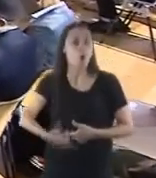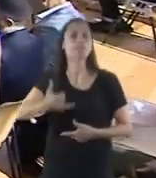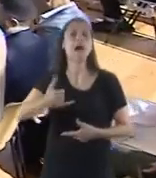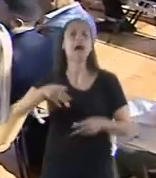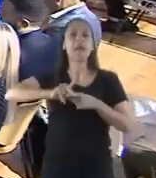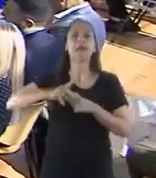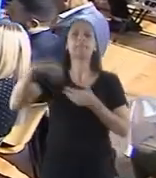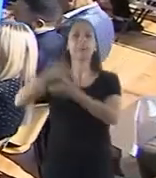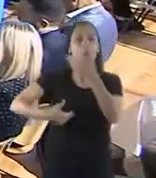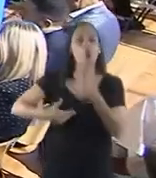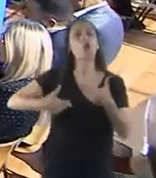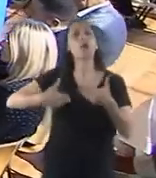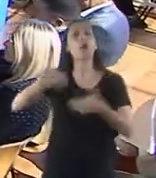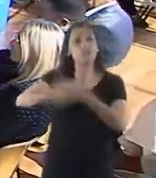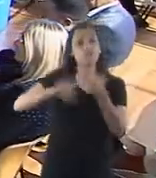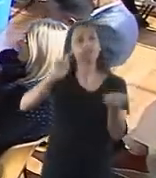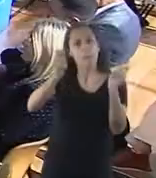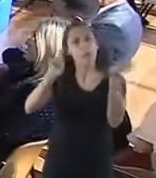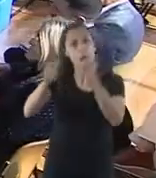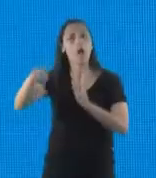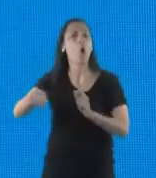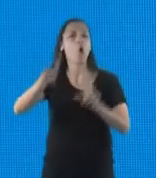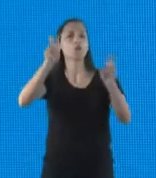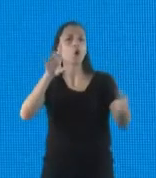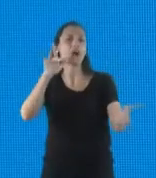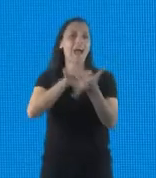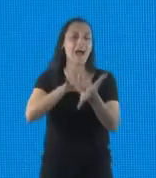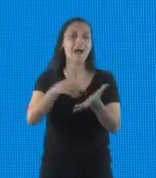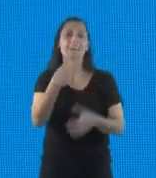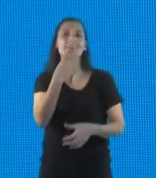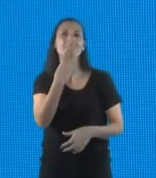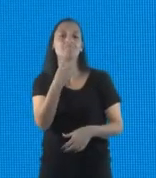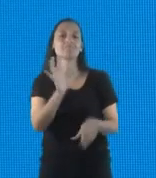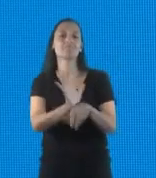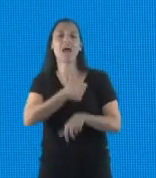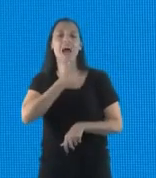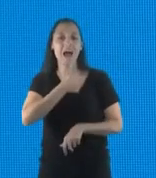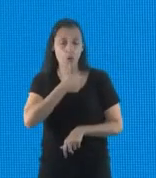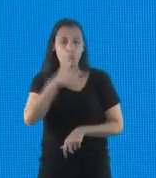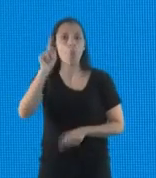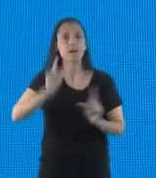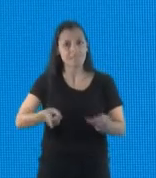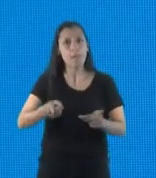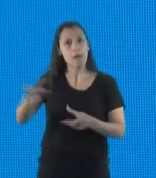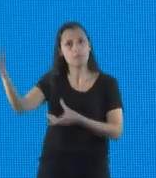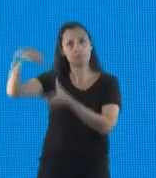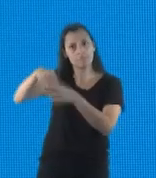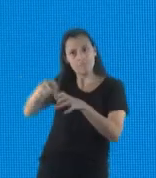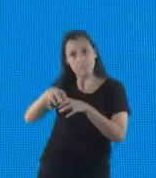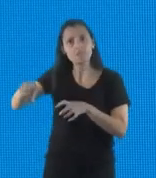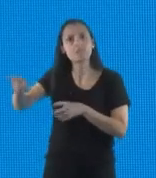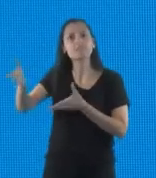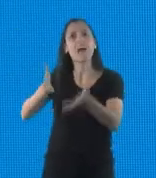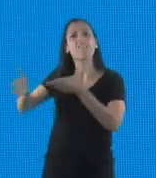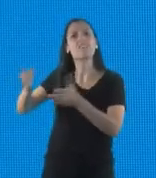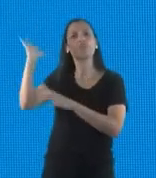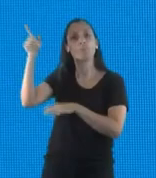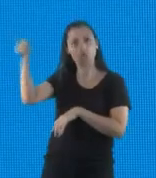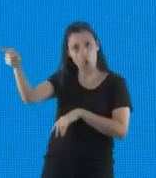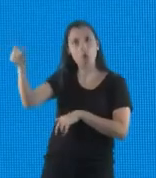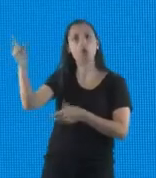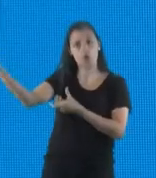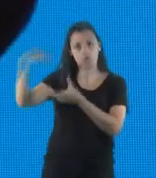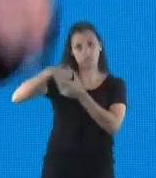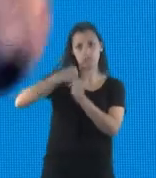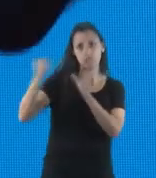el conocimiento, hoy estamos hablando de agua, participa el Servicio Meteorológico, pero también